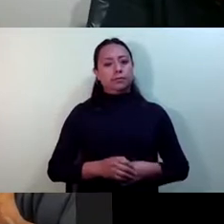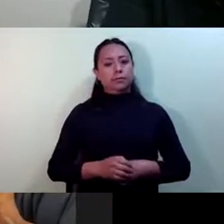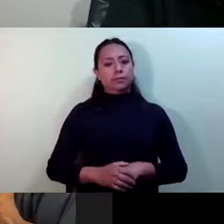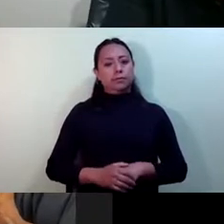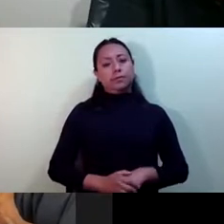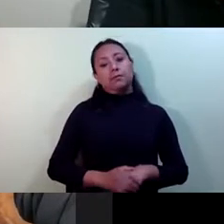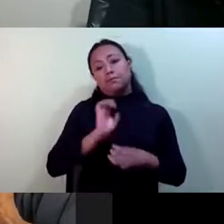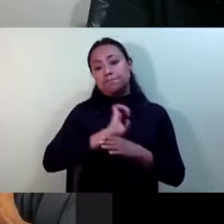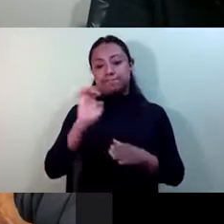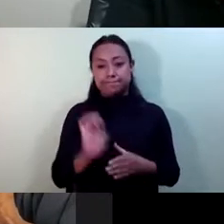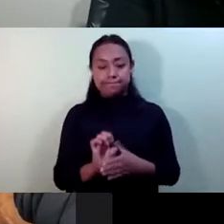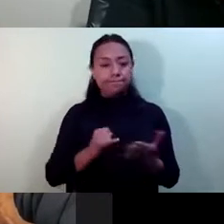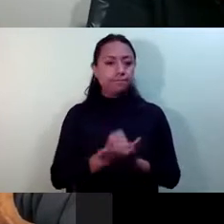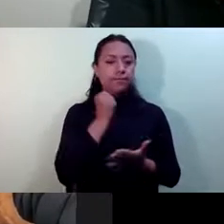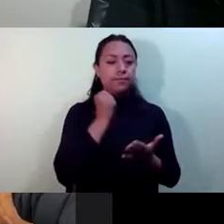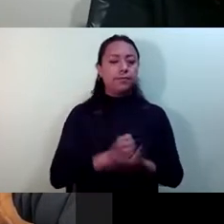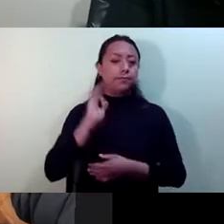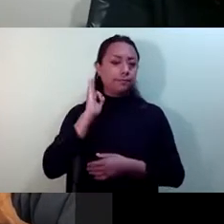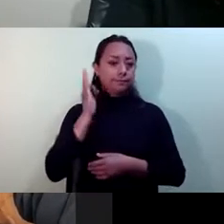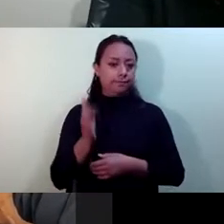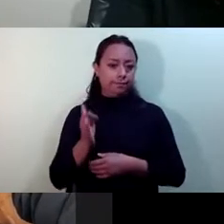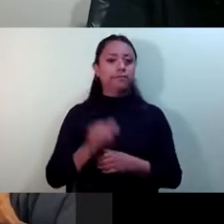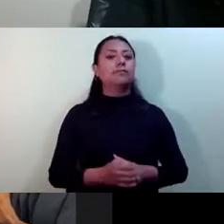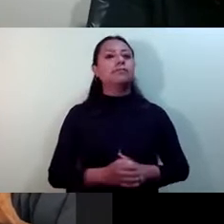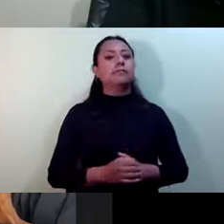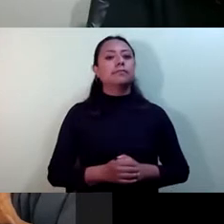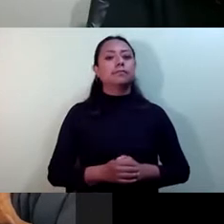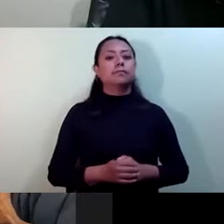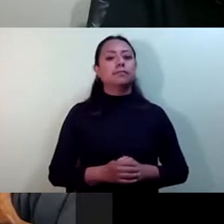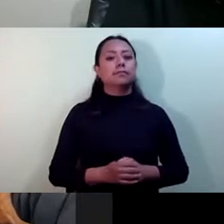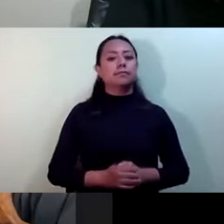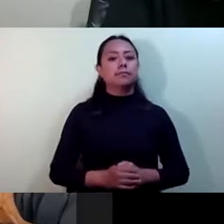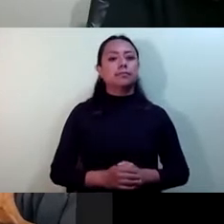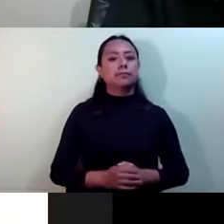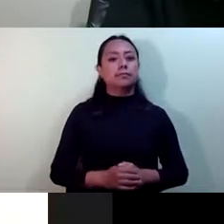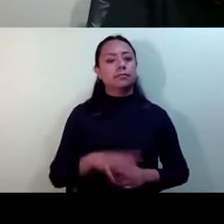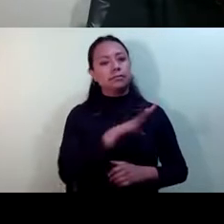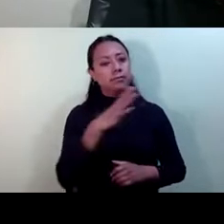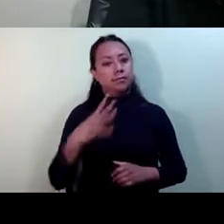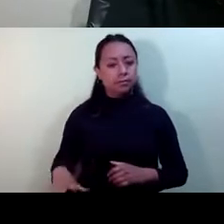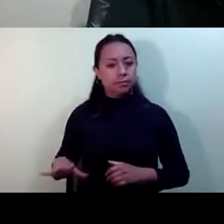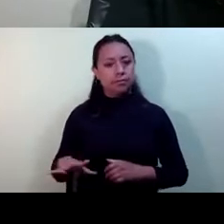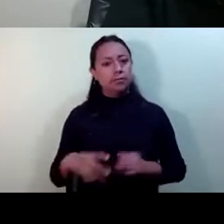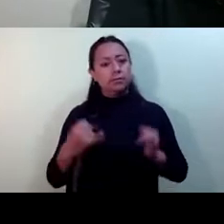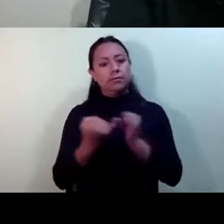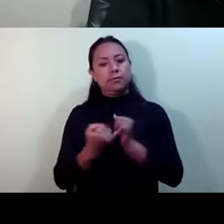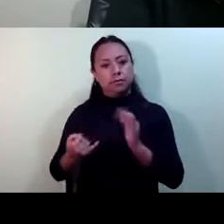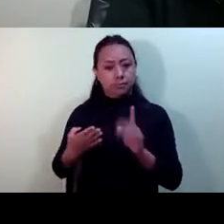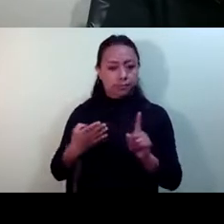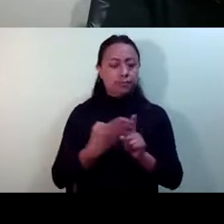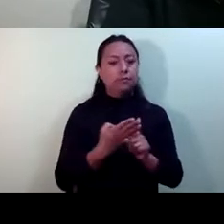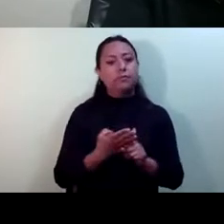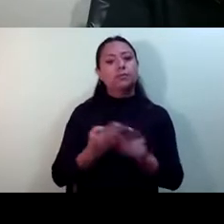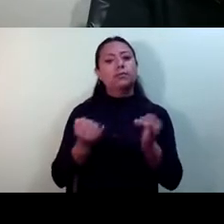Por lo tanto, se aprueba el dictamen de referencia en lo general y en lo particular. Asimismo, para